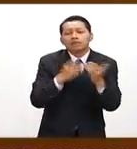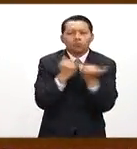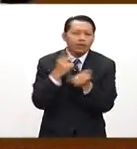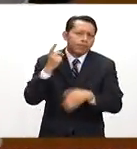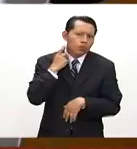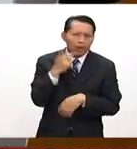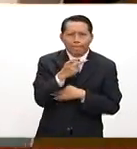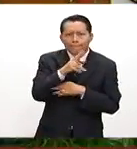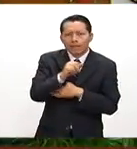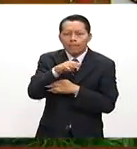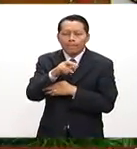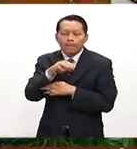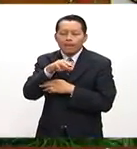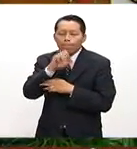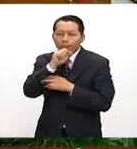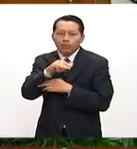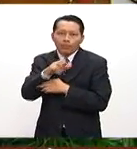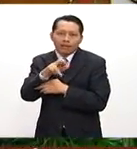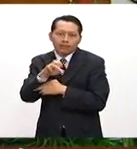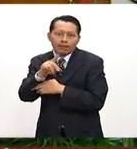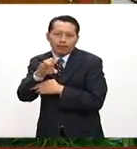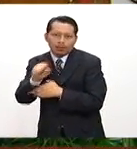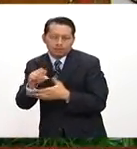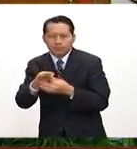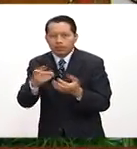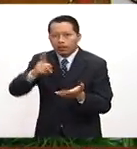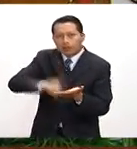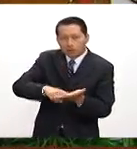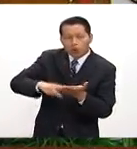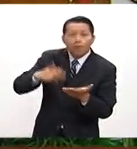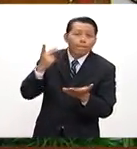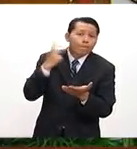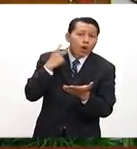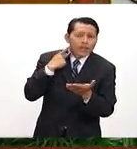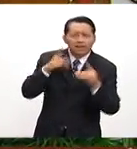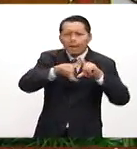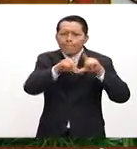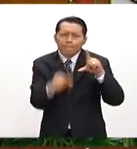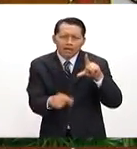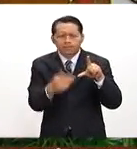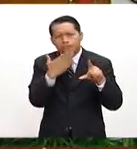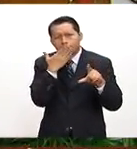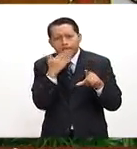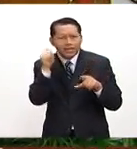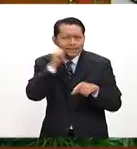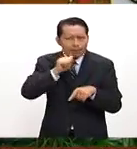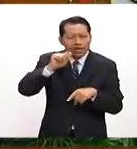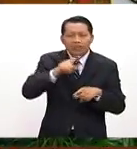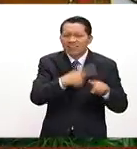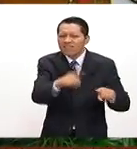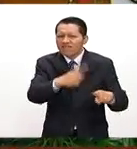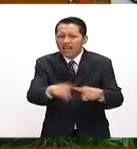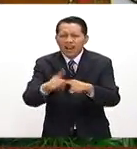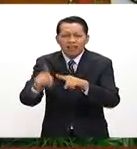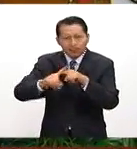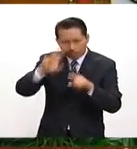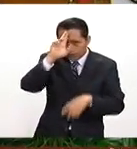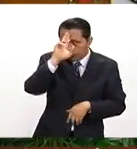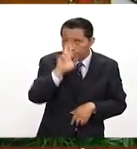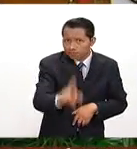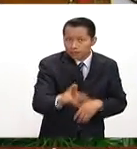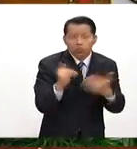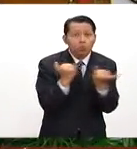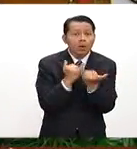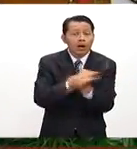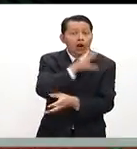PRI, Mercedes del Carmen Guillén, señaló que la política interior del país es eficaz, respetuosa de la diversidad y está consagrada a la